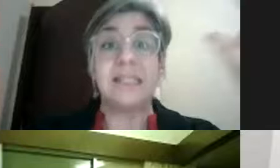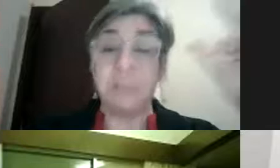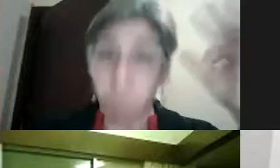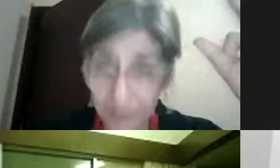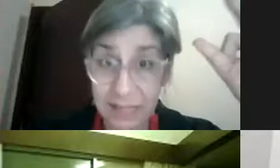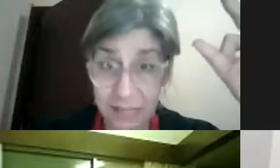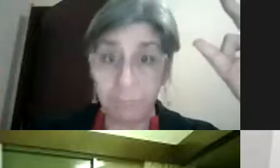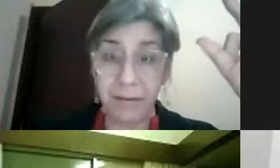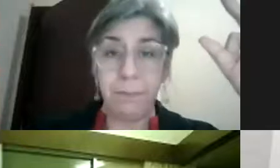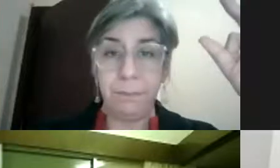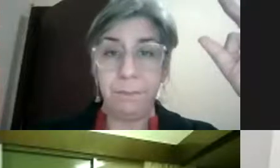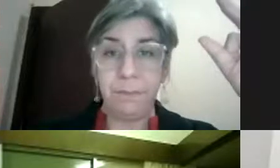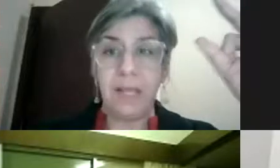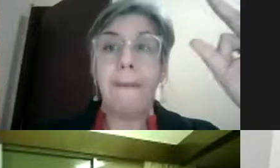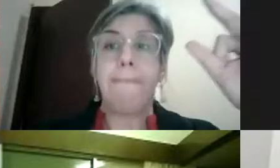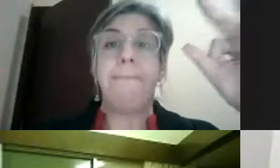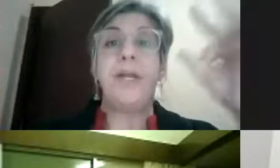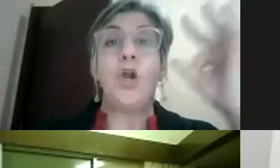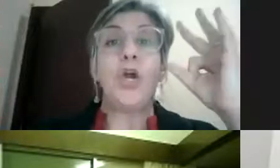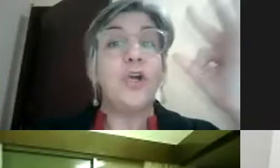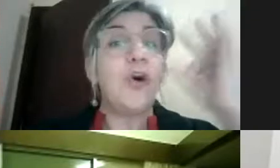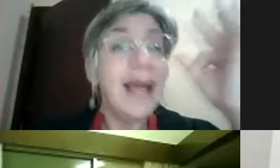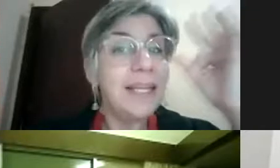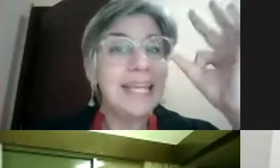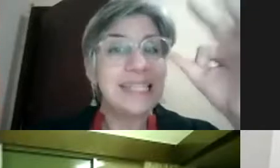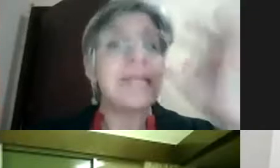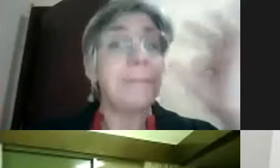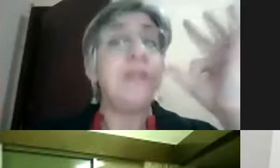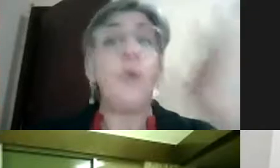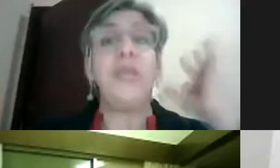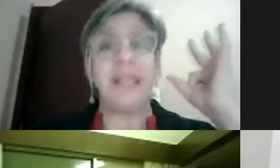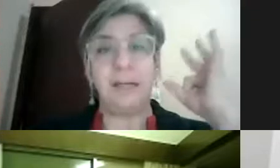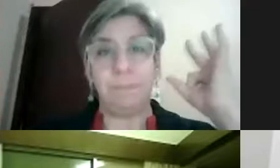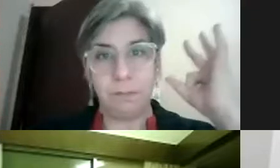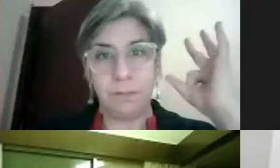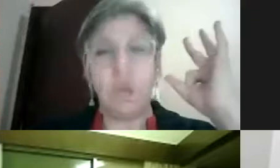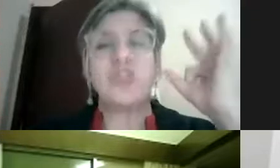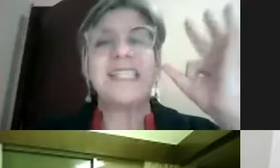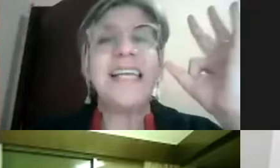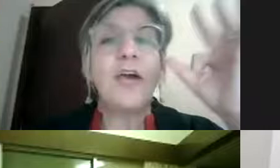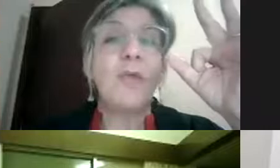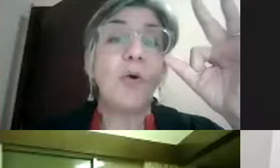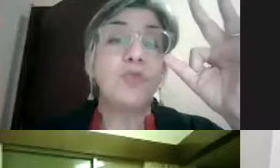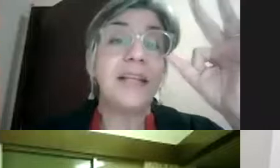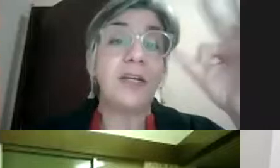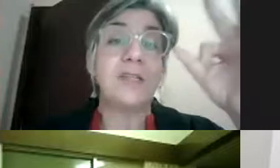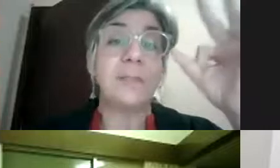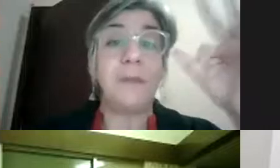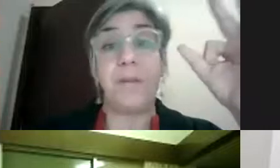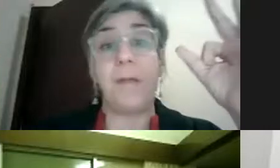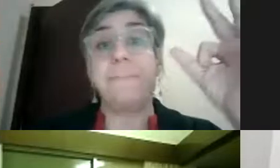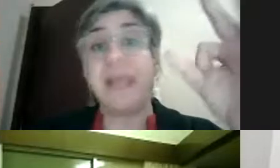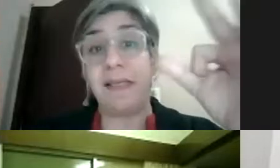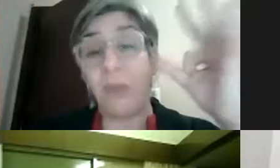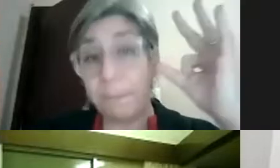general, se puede hacer PrEP, pero lo que no hay es esa píldora única. O sea, sería como usar